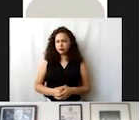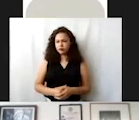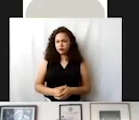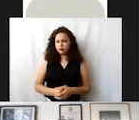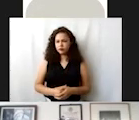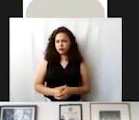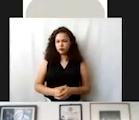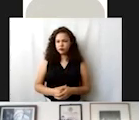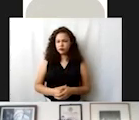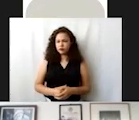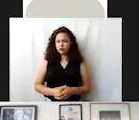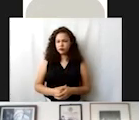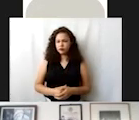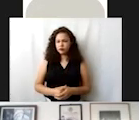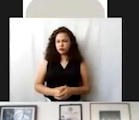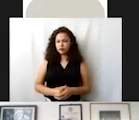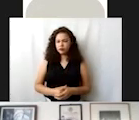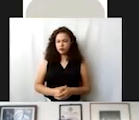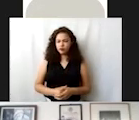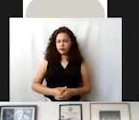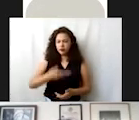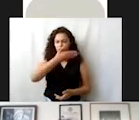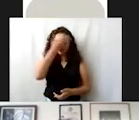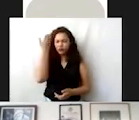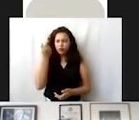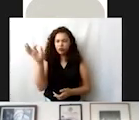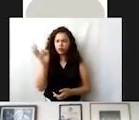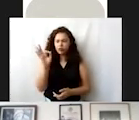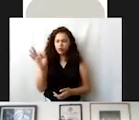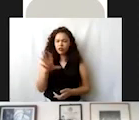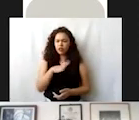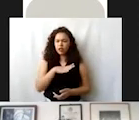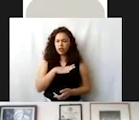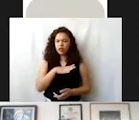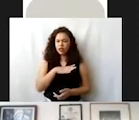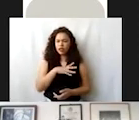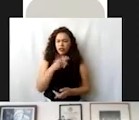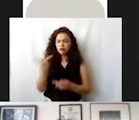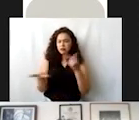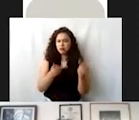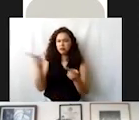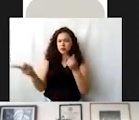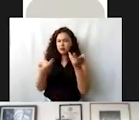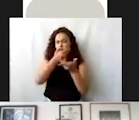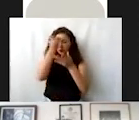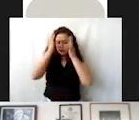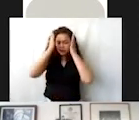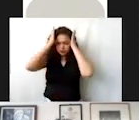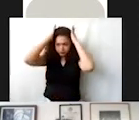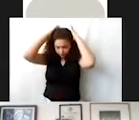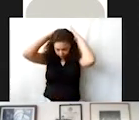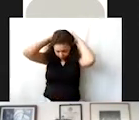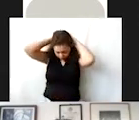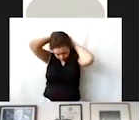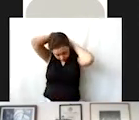No sé si por ahí tengamos algunas más preguntas. Vamos a